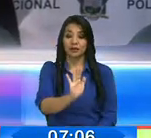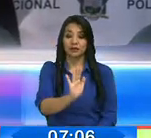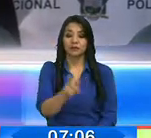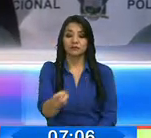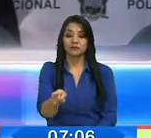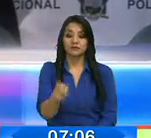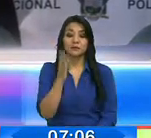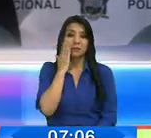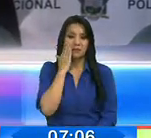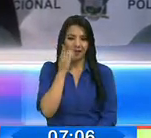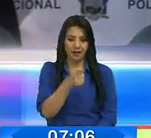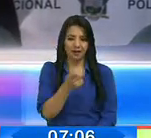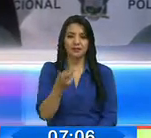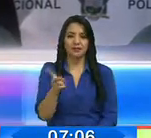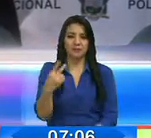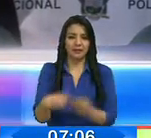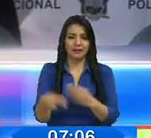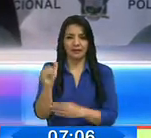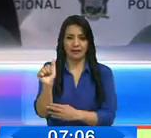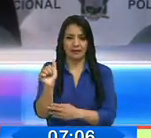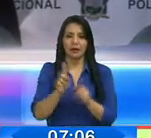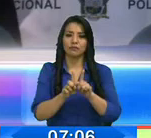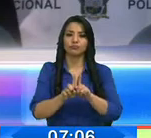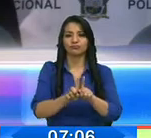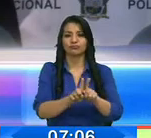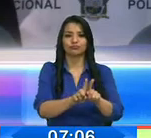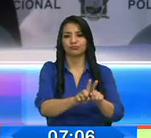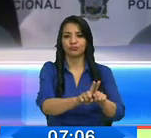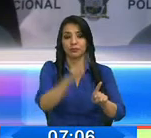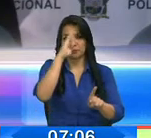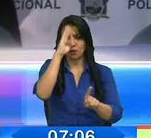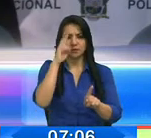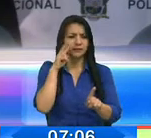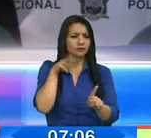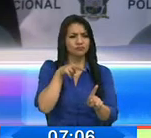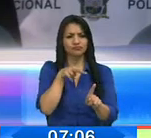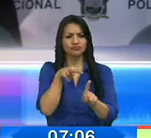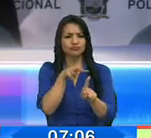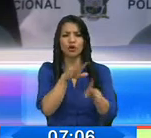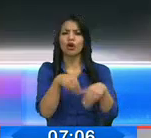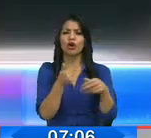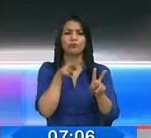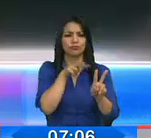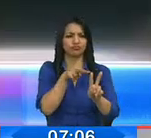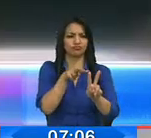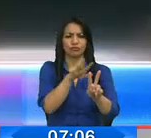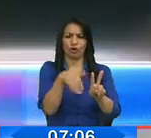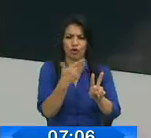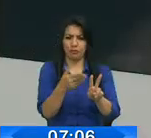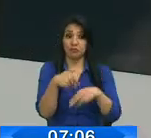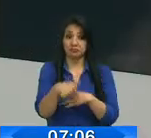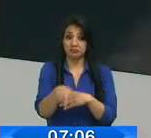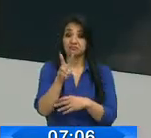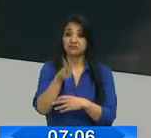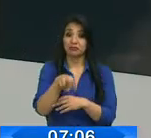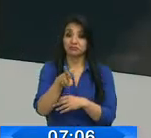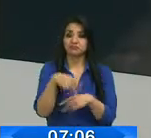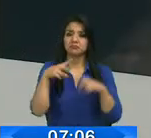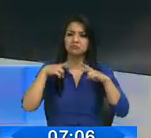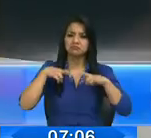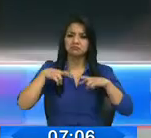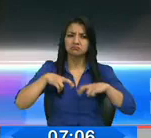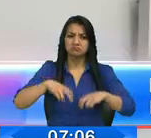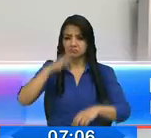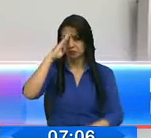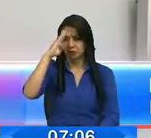menor también. Y efectivamente le seguíamos para poder ver cómo funcionaba este modus operandi. Dos meses de investigaciones permitieron a los